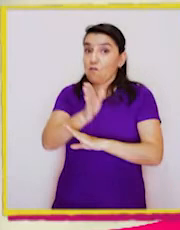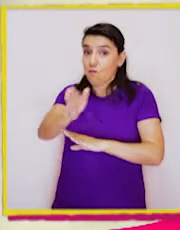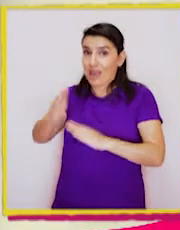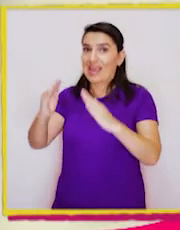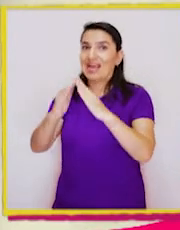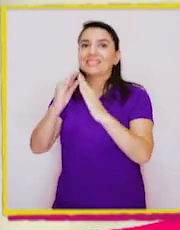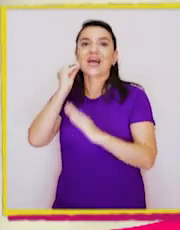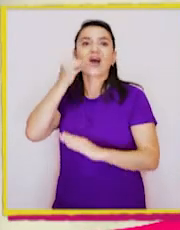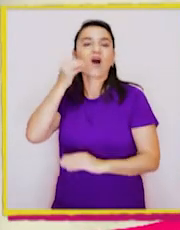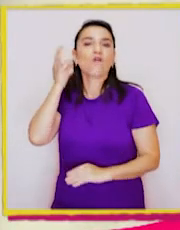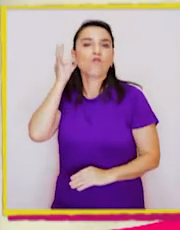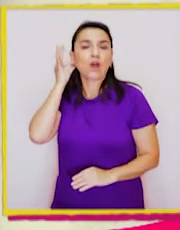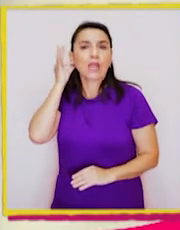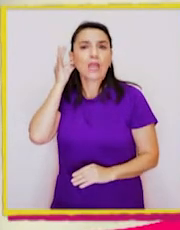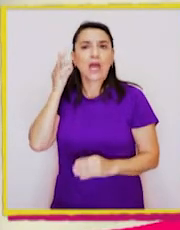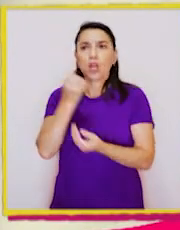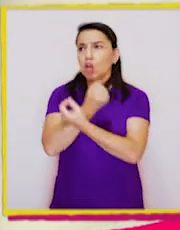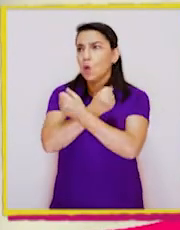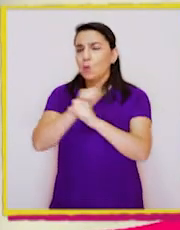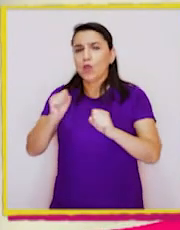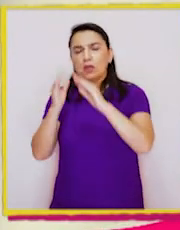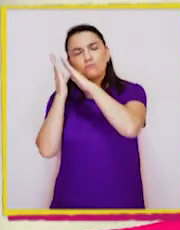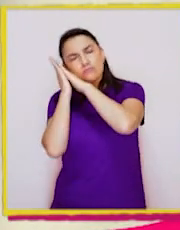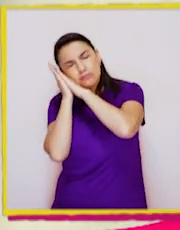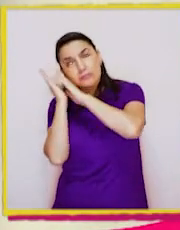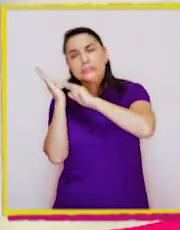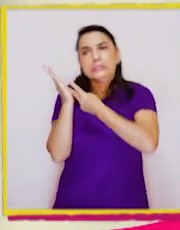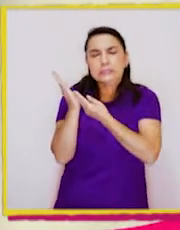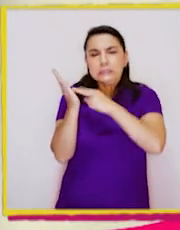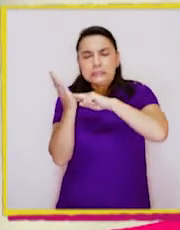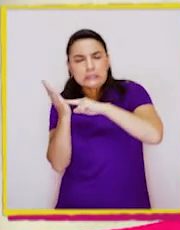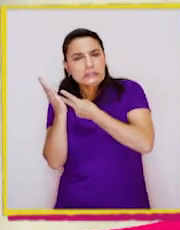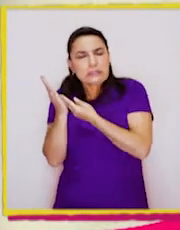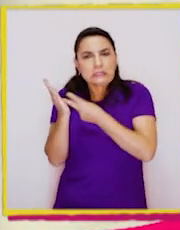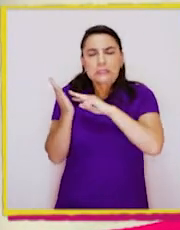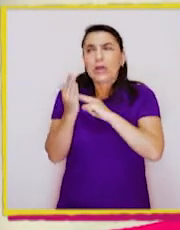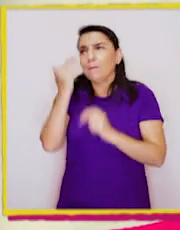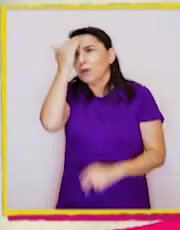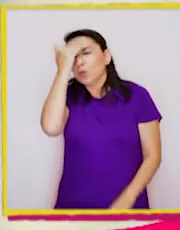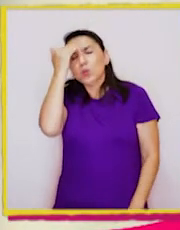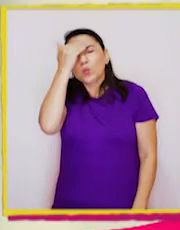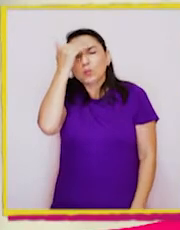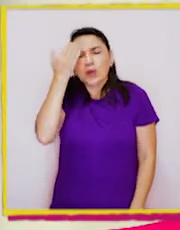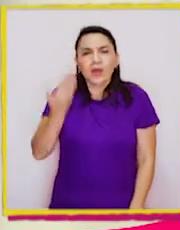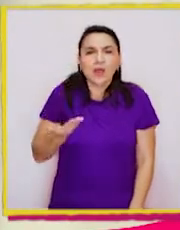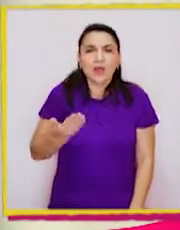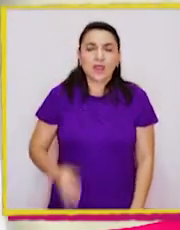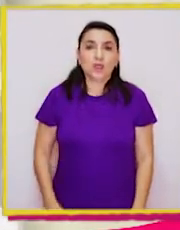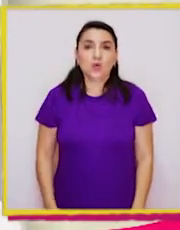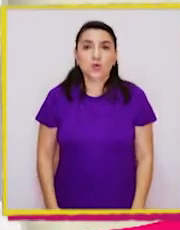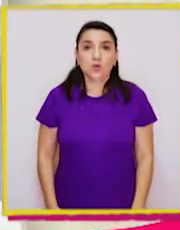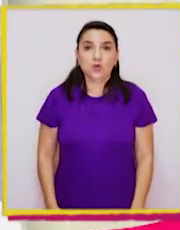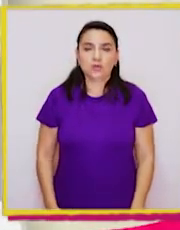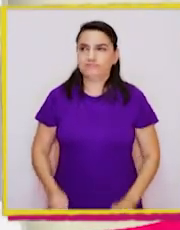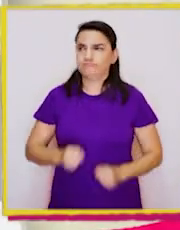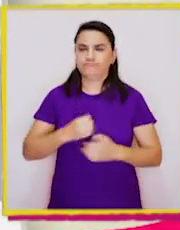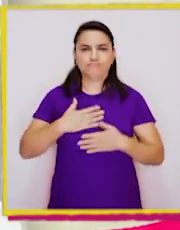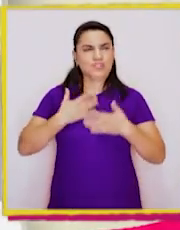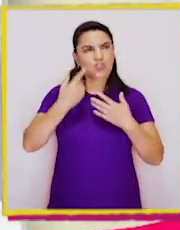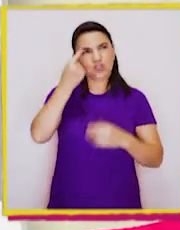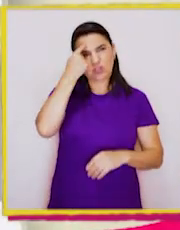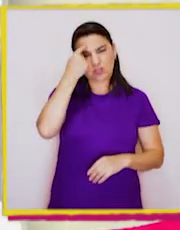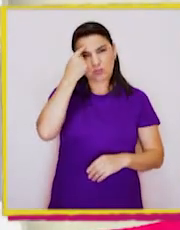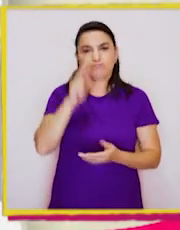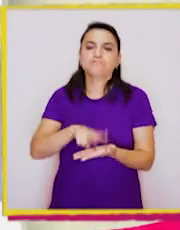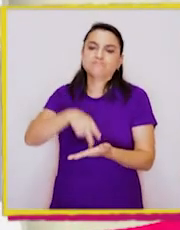quedarse donde su abuela, pero no podía conciliar el sueño. Estaba demasiado preocupado. Aunque se sintió un poco